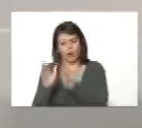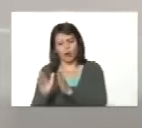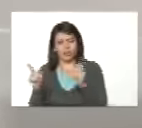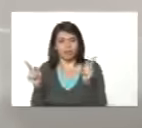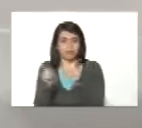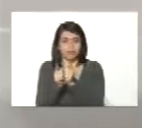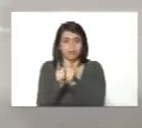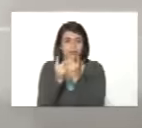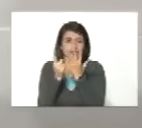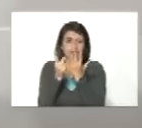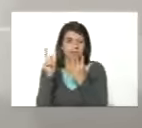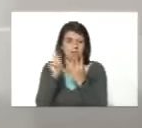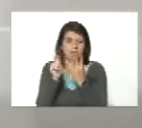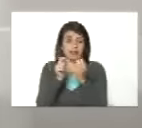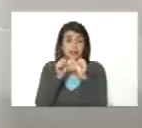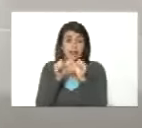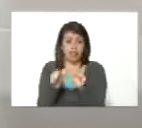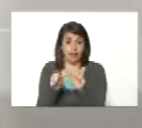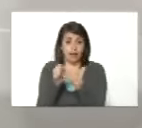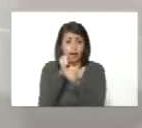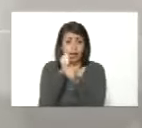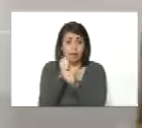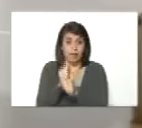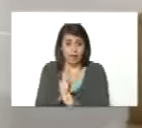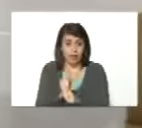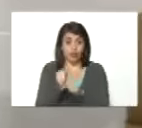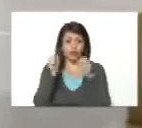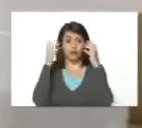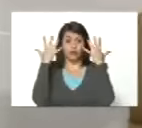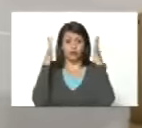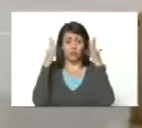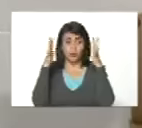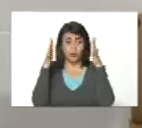meses. Y se quedaron así, esperando